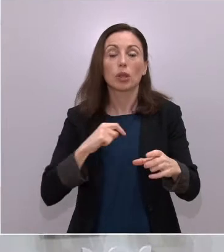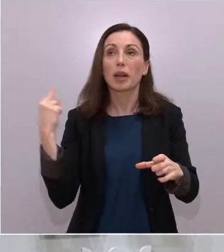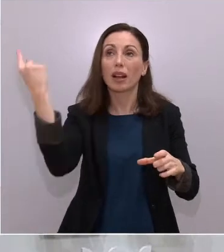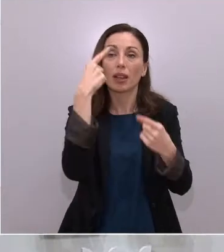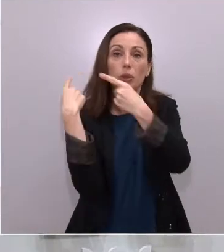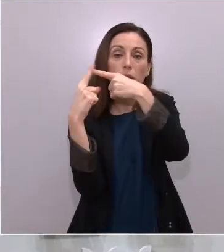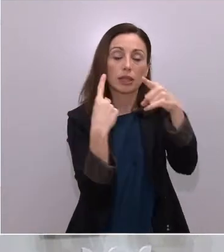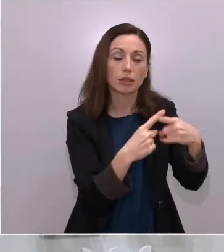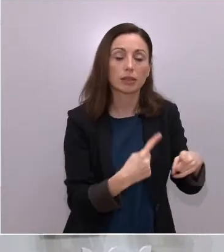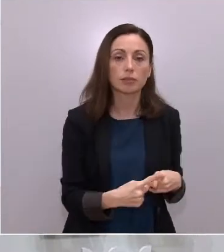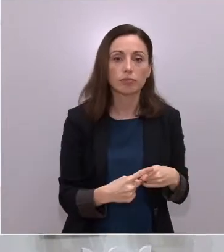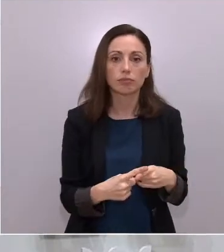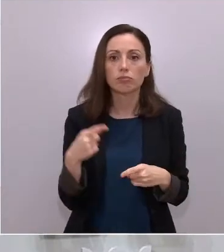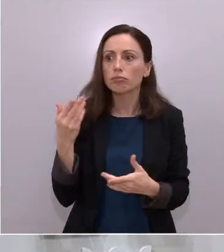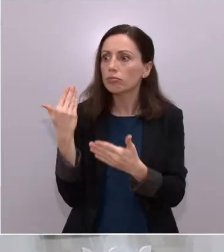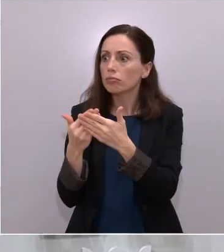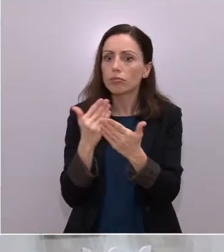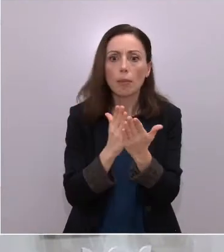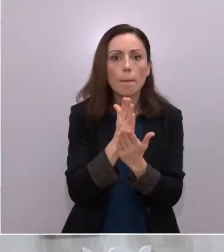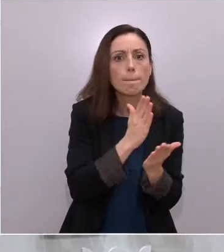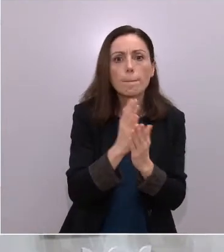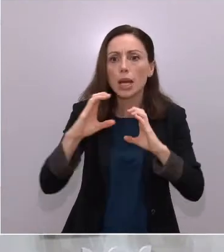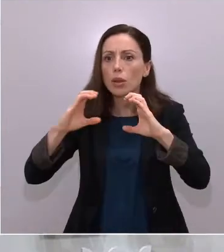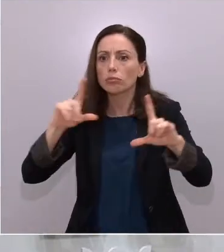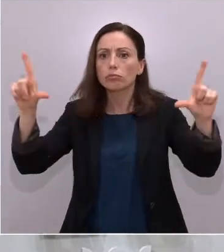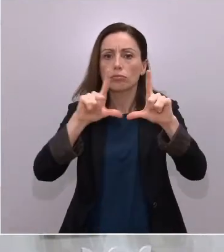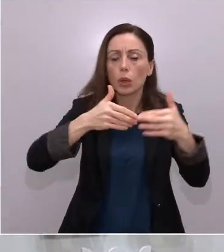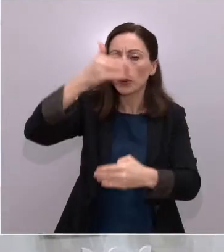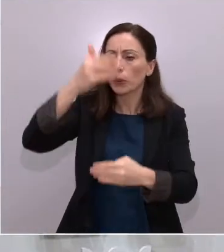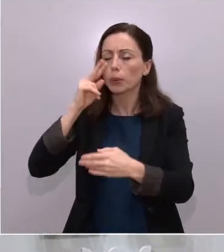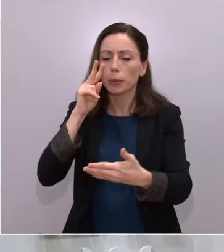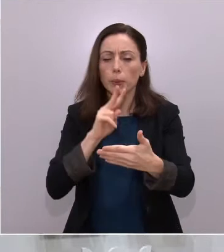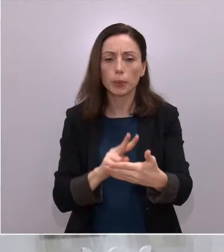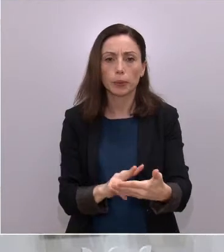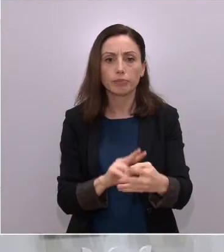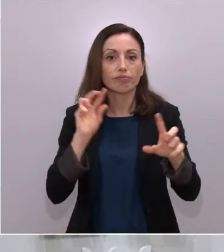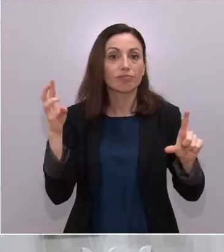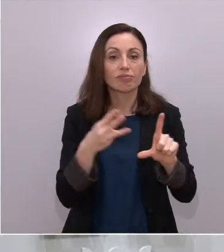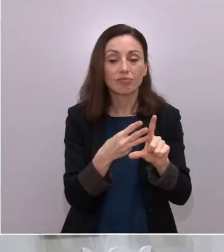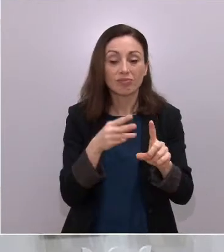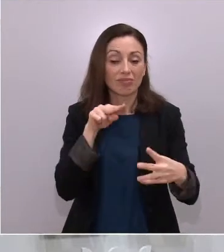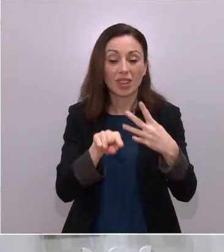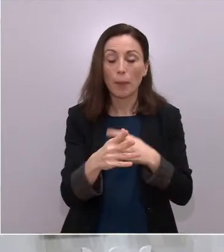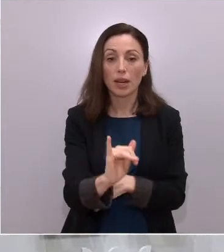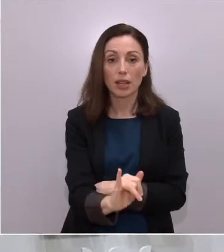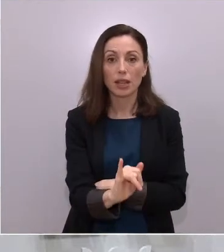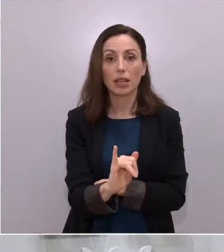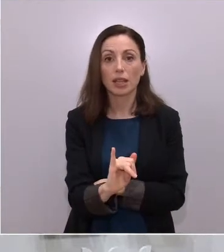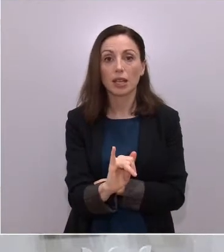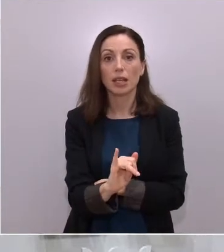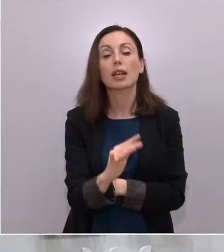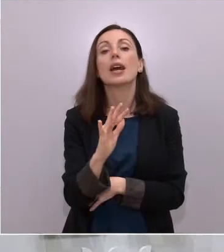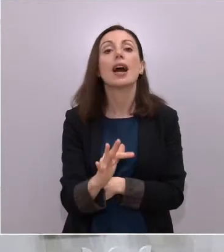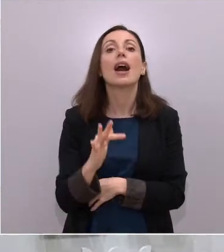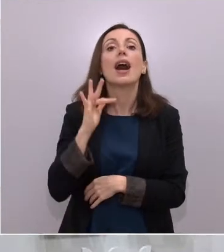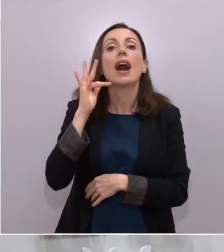Lo pueden comprobar en cualquier medio de comunicación o en los portales oficiales que con total transparencia y siguiendo las